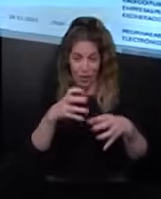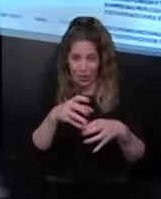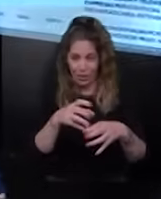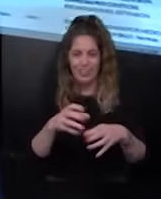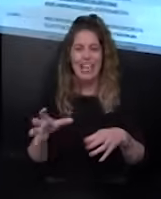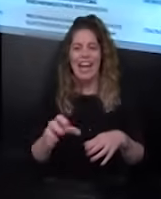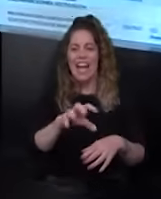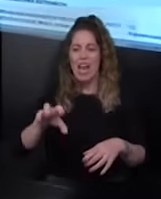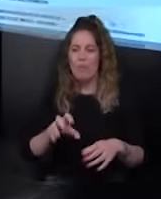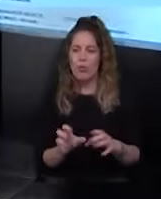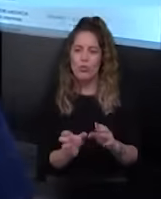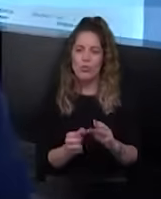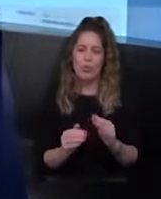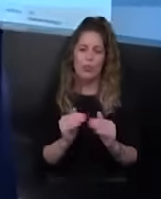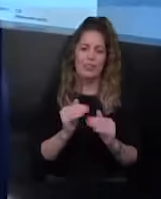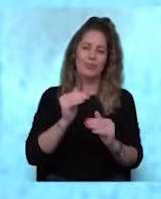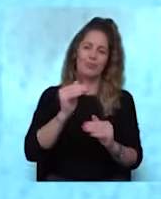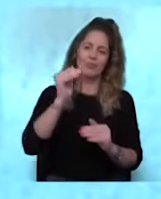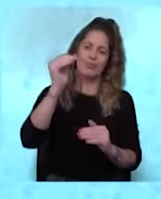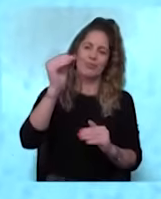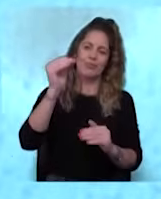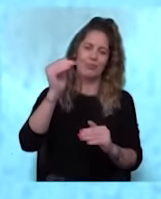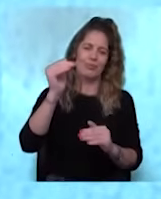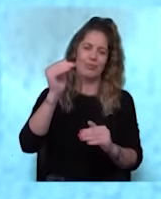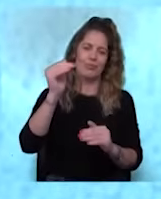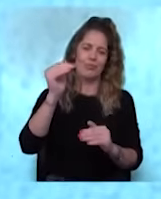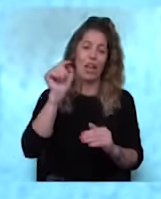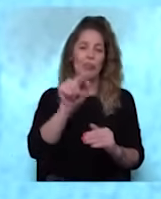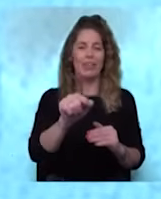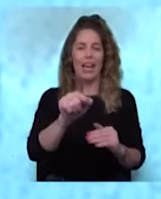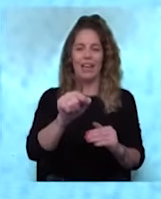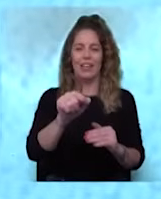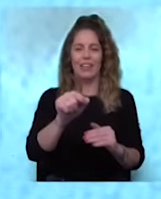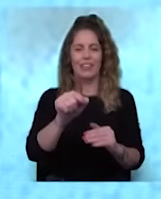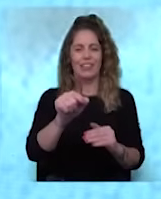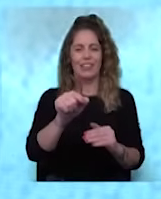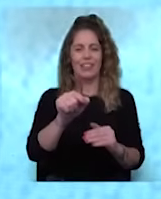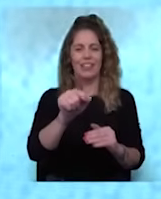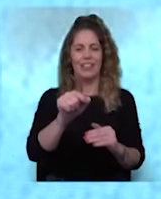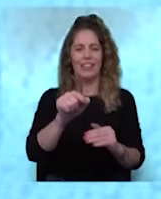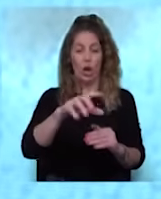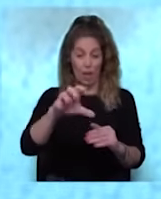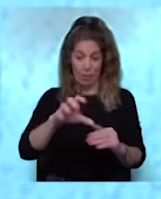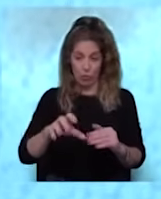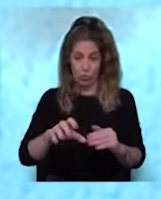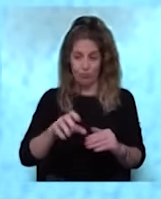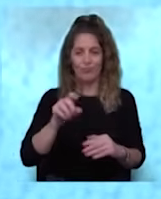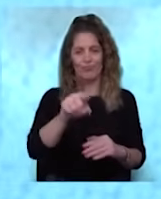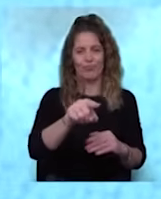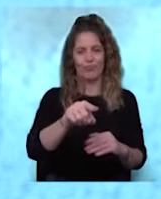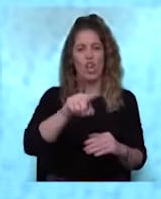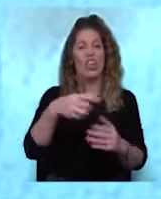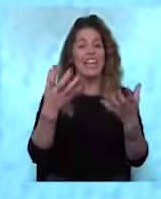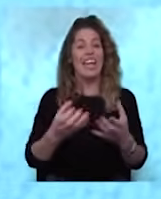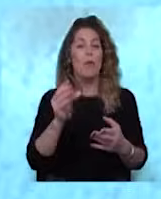mouse subí nueve rengloncitos apretas el cursor le das Ah con el mouse en donde